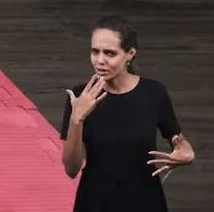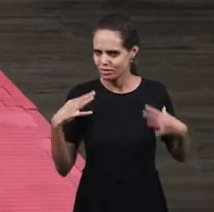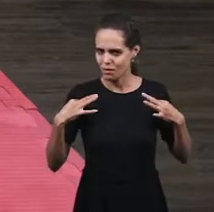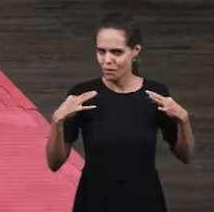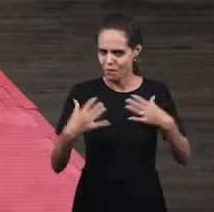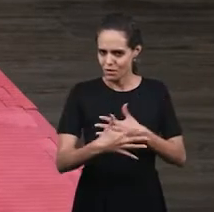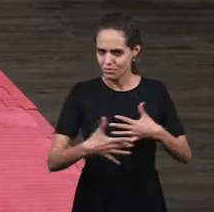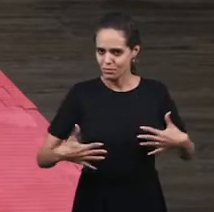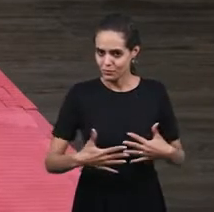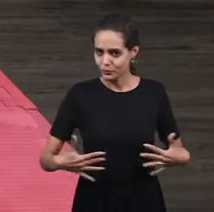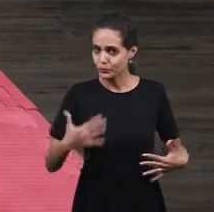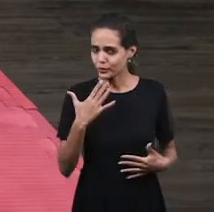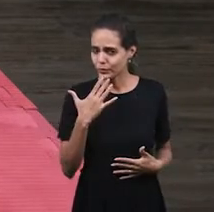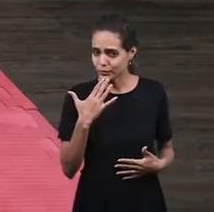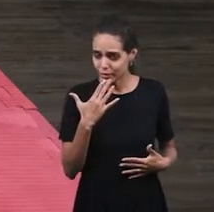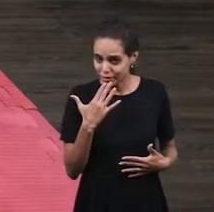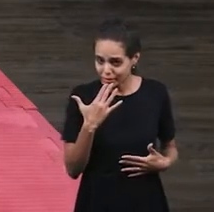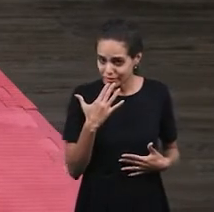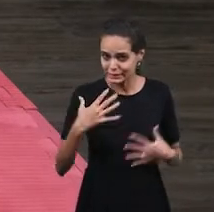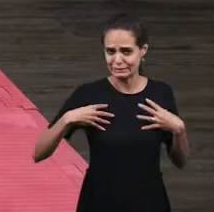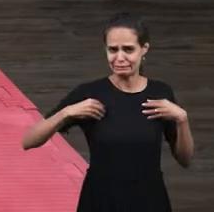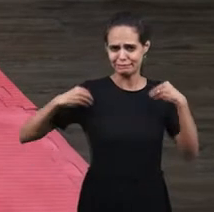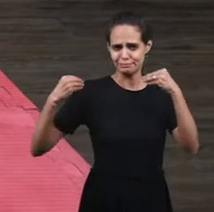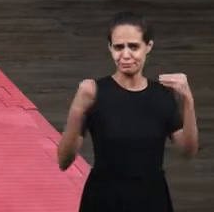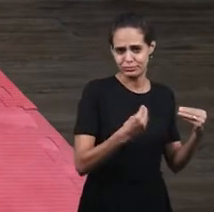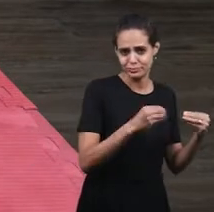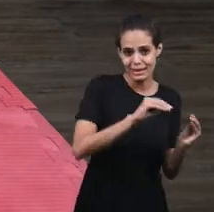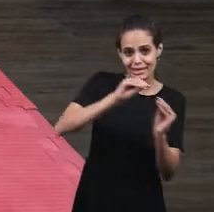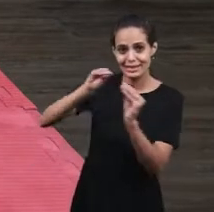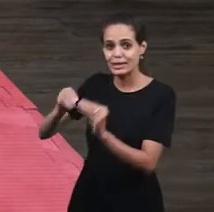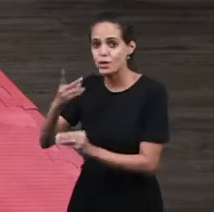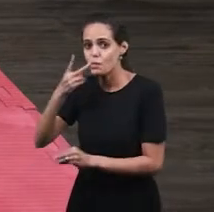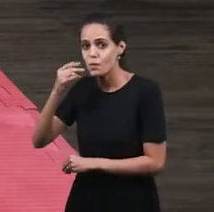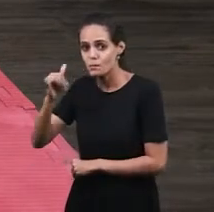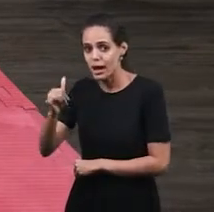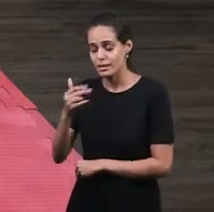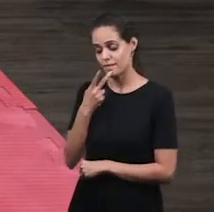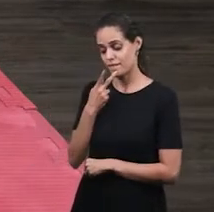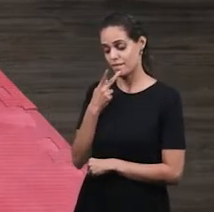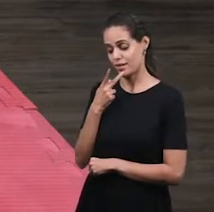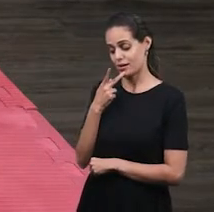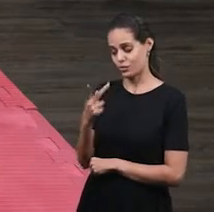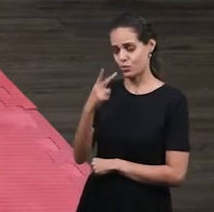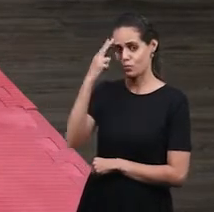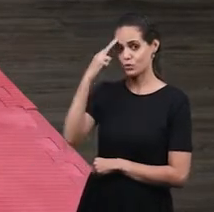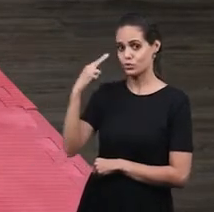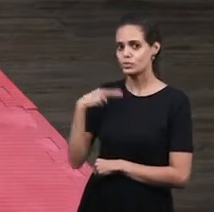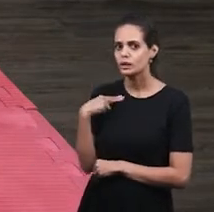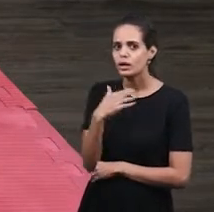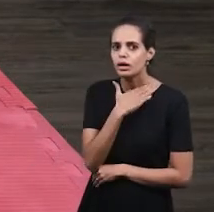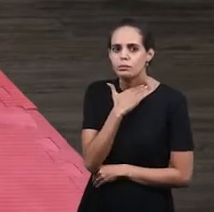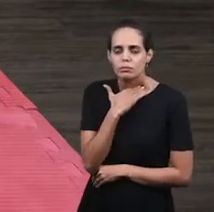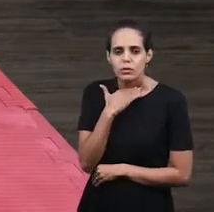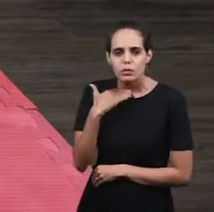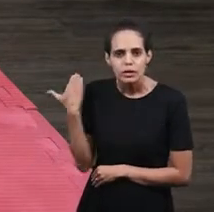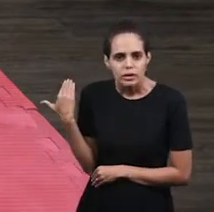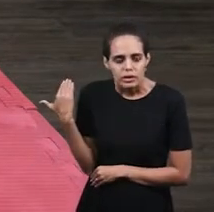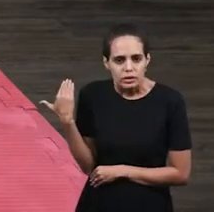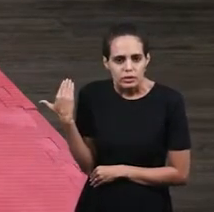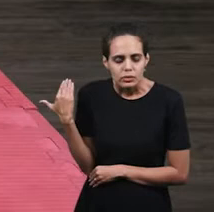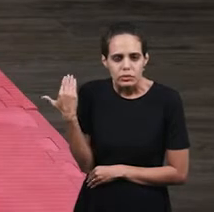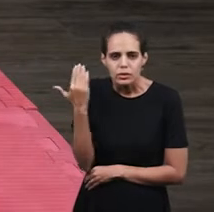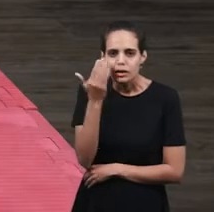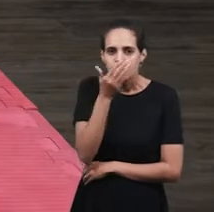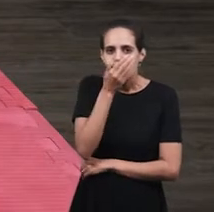José y lo mandaron a entregar a su padre. Y le hicieron creer que José